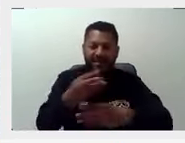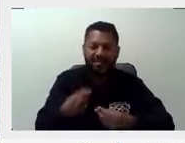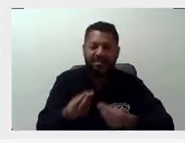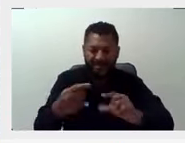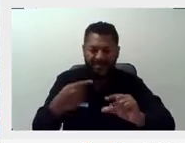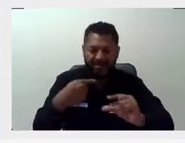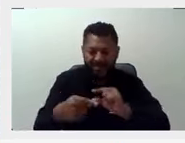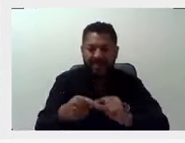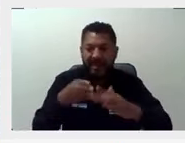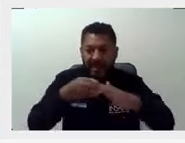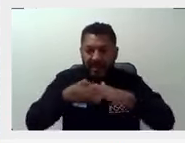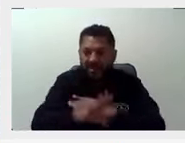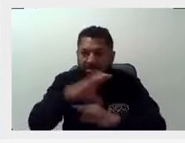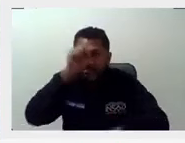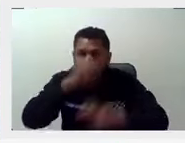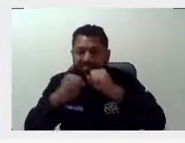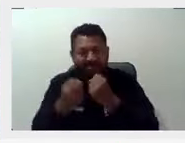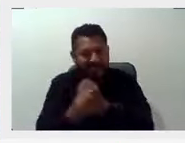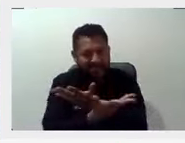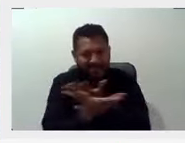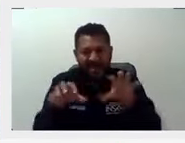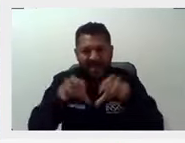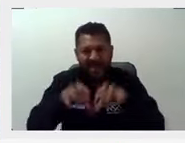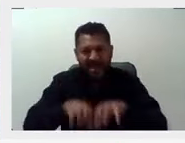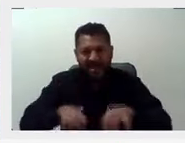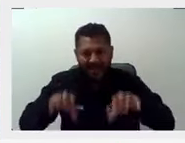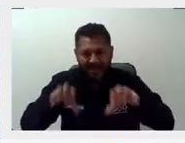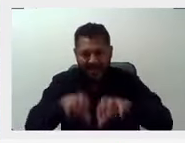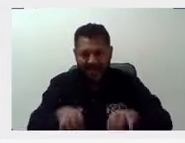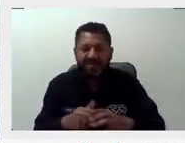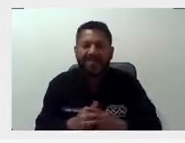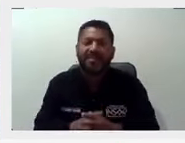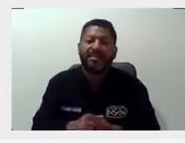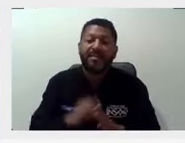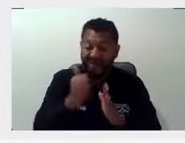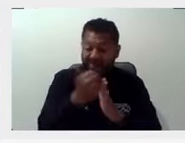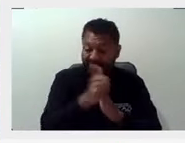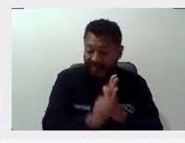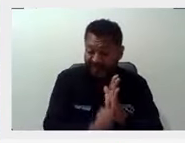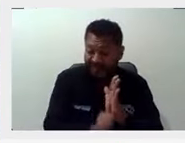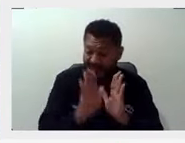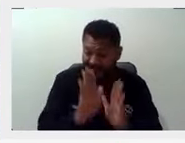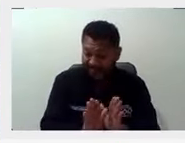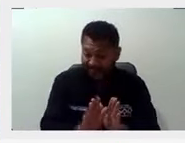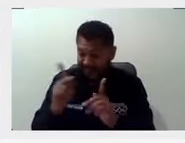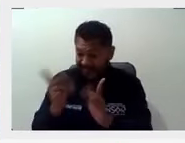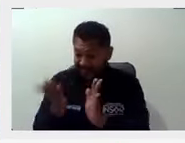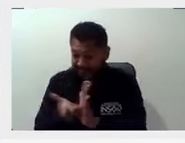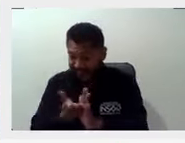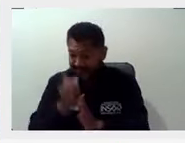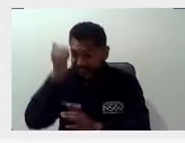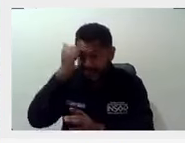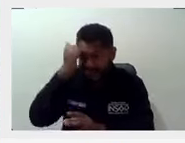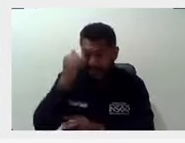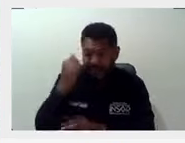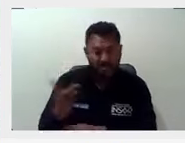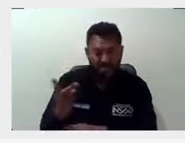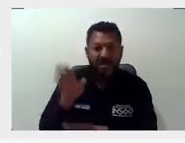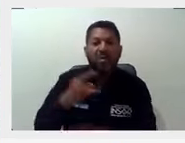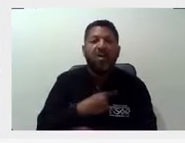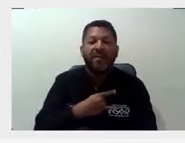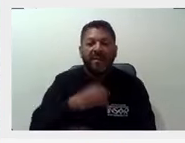poderse beneficiar también de estas actividades que el programa PRADI junto con estudiantes, profesores y estudiantes de la universidad y